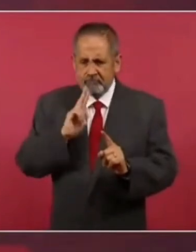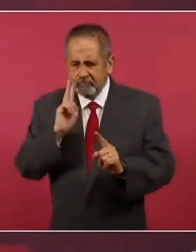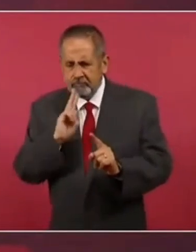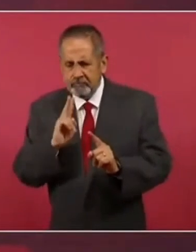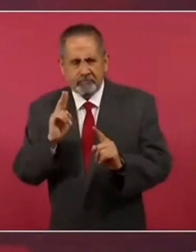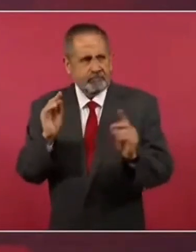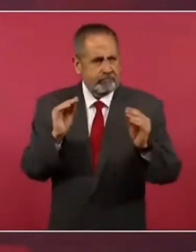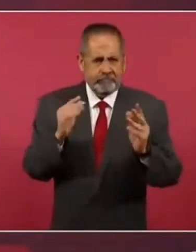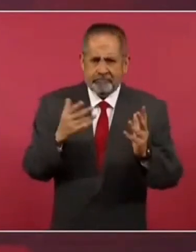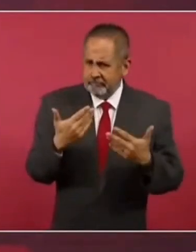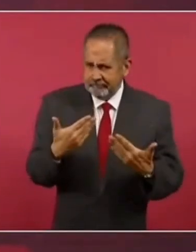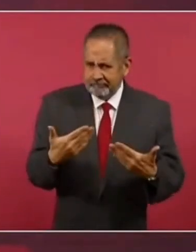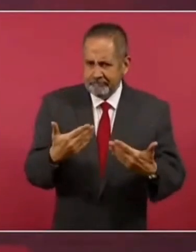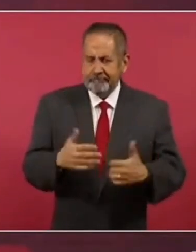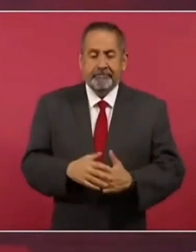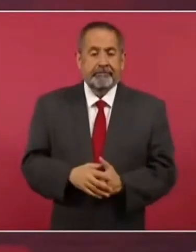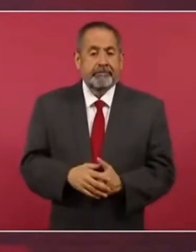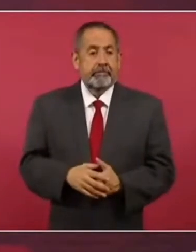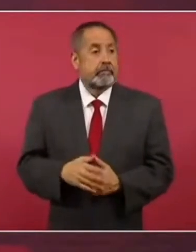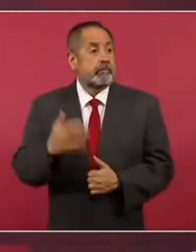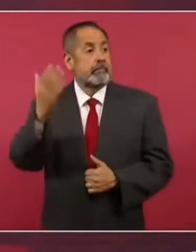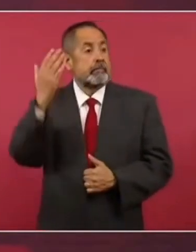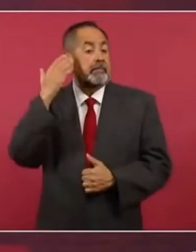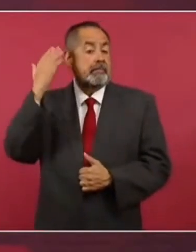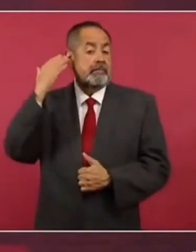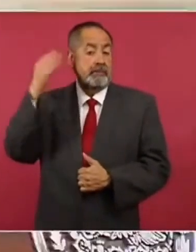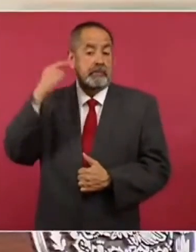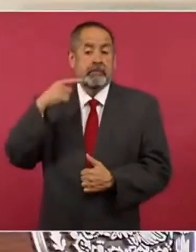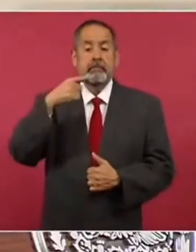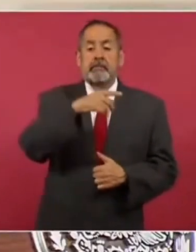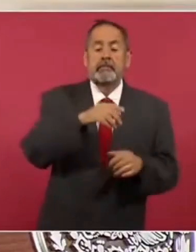porque antes ellos certificaban